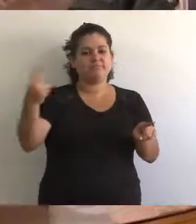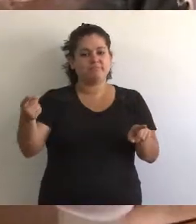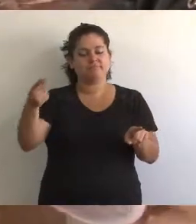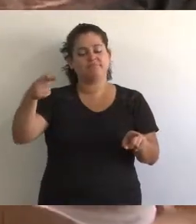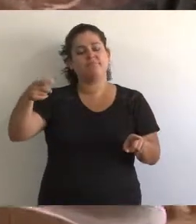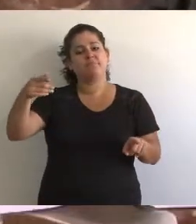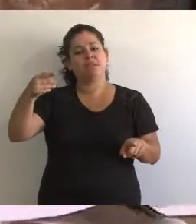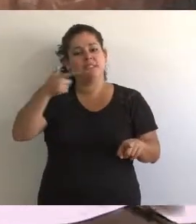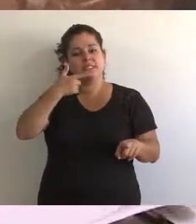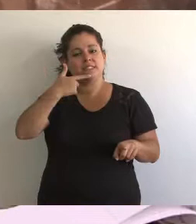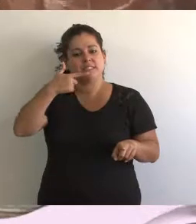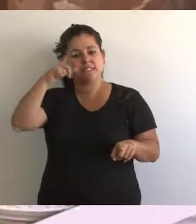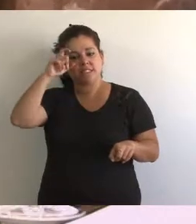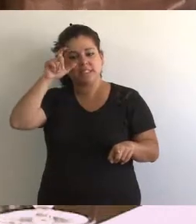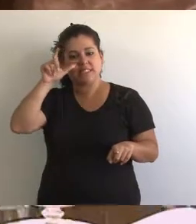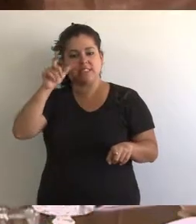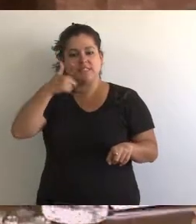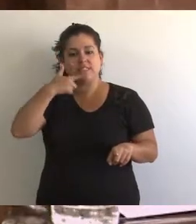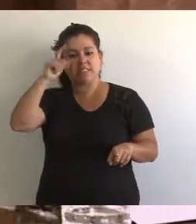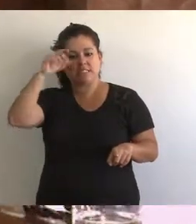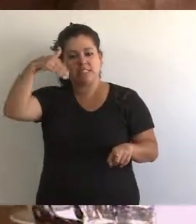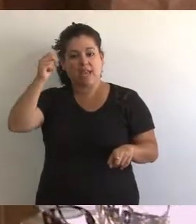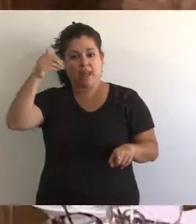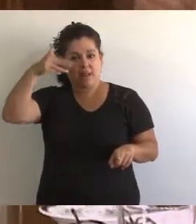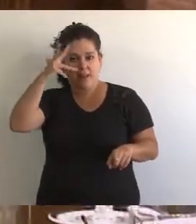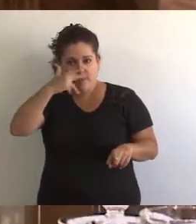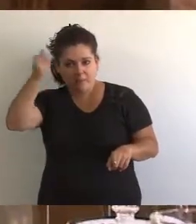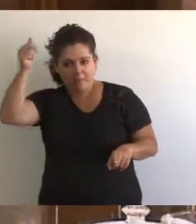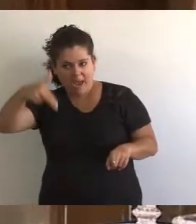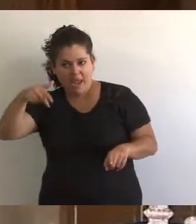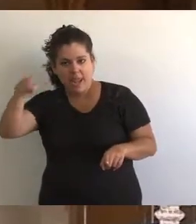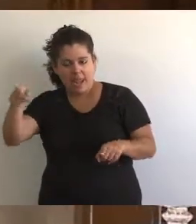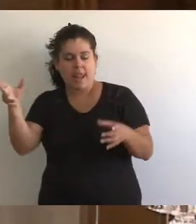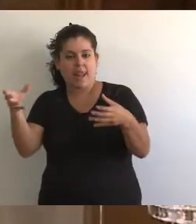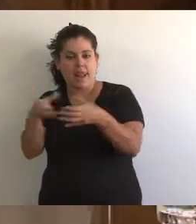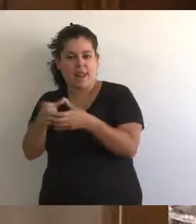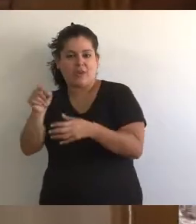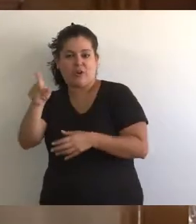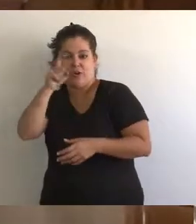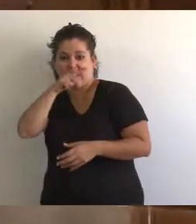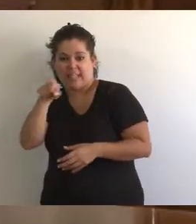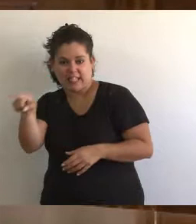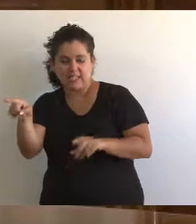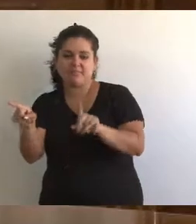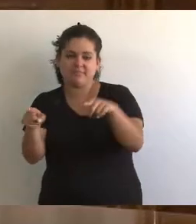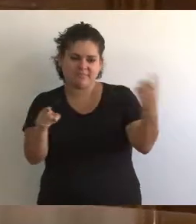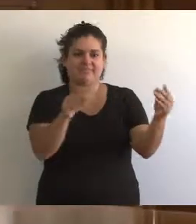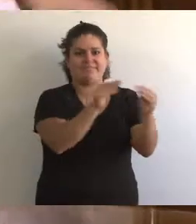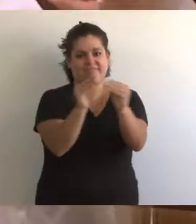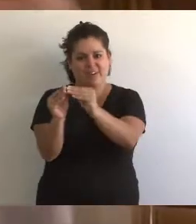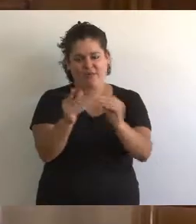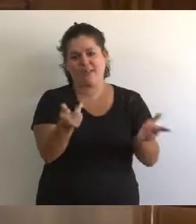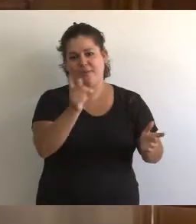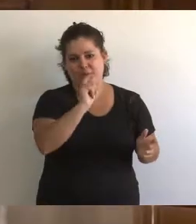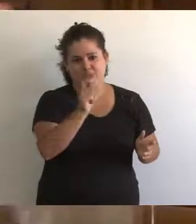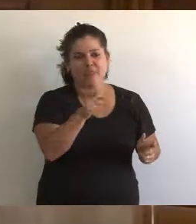gracias. María de las Mercedes Seman, Encuentro por Corrientes, bienvenida, muchas gracias por estar. Y como siempre ustedes saben, colegas